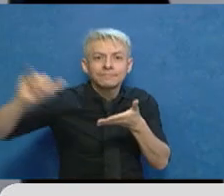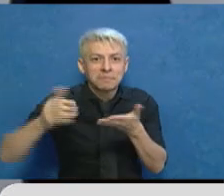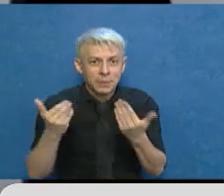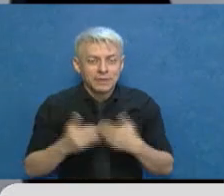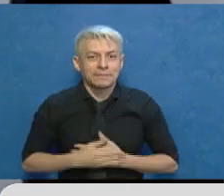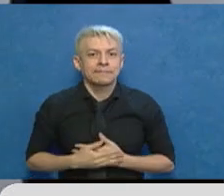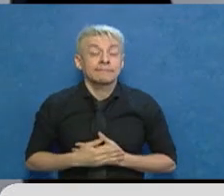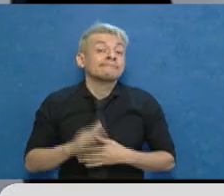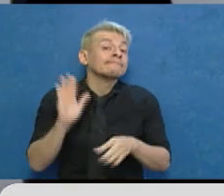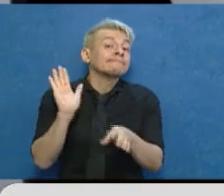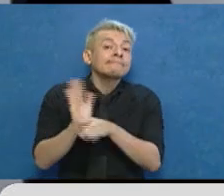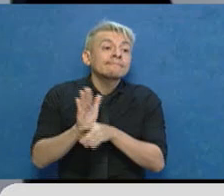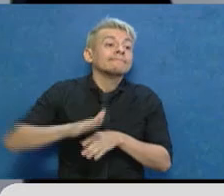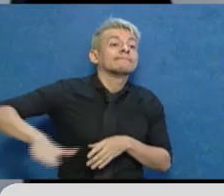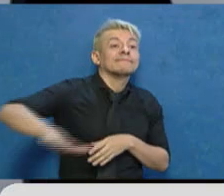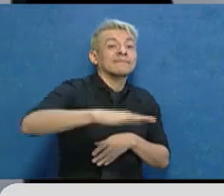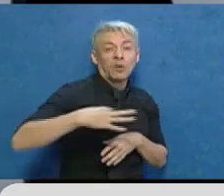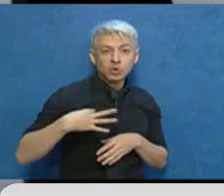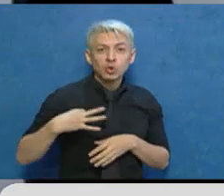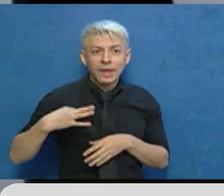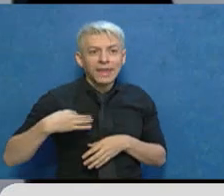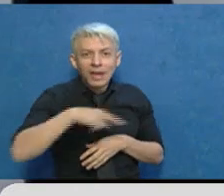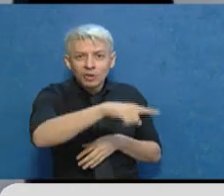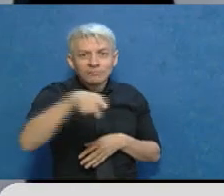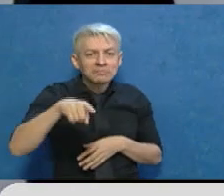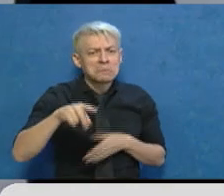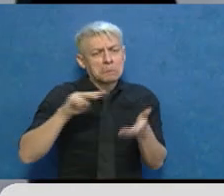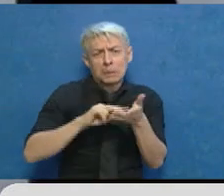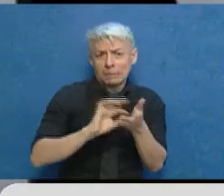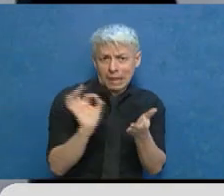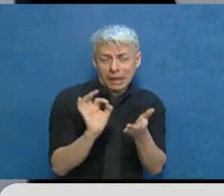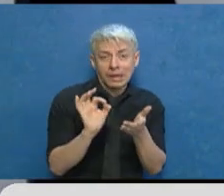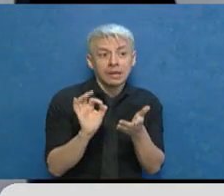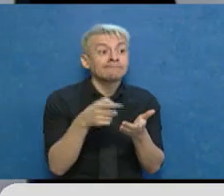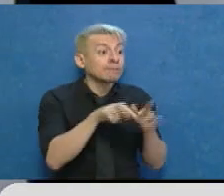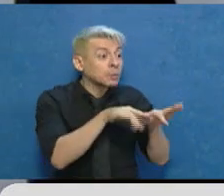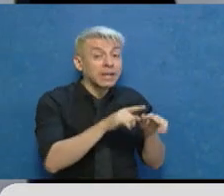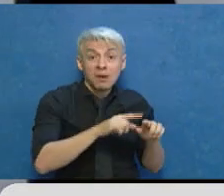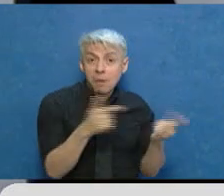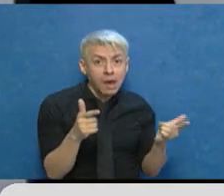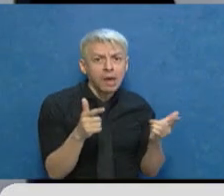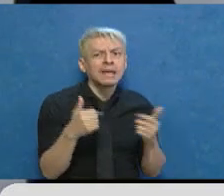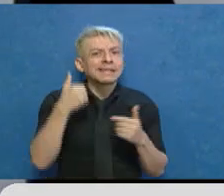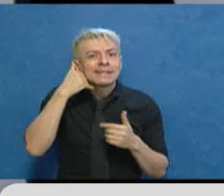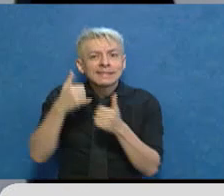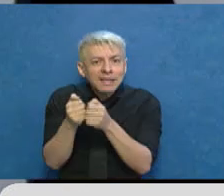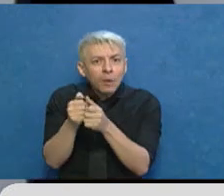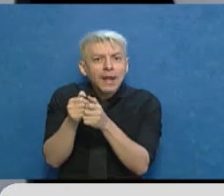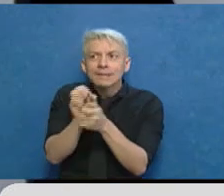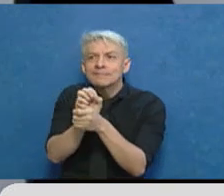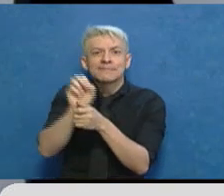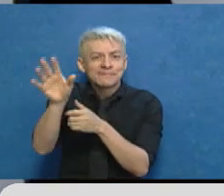ciudadanía no tenga inconvenientes, quien no tiene a mano una computadora lo puede hacer a